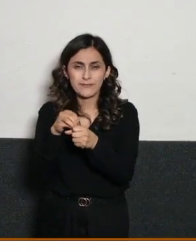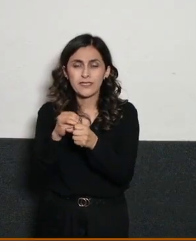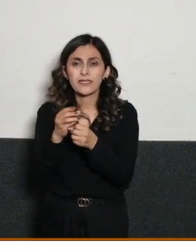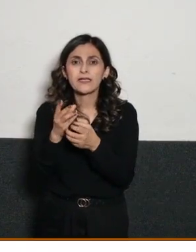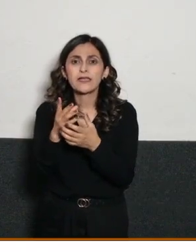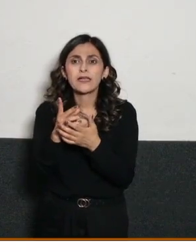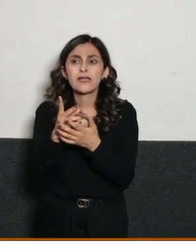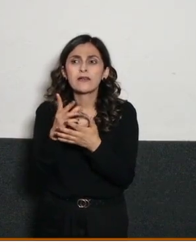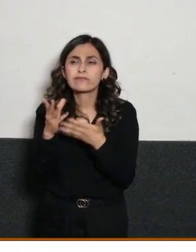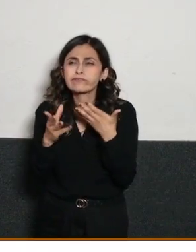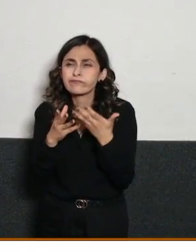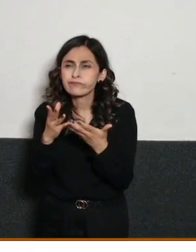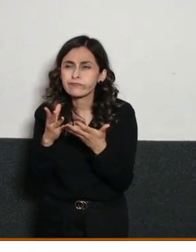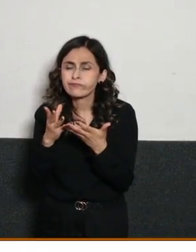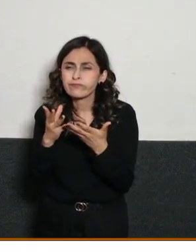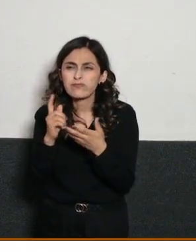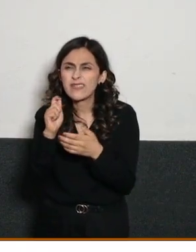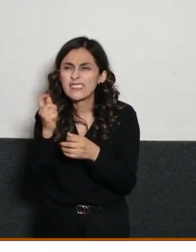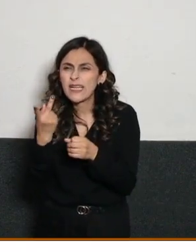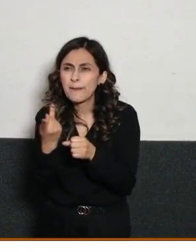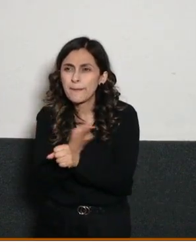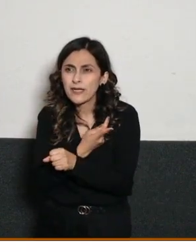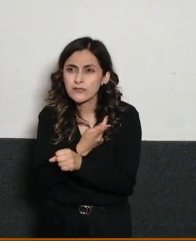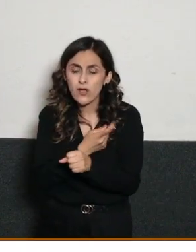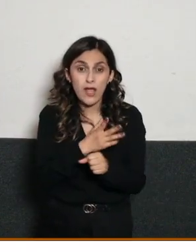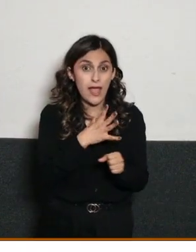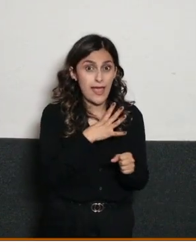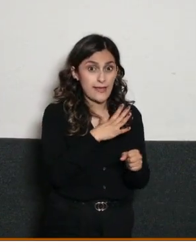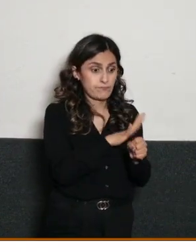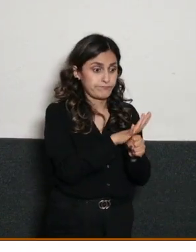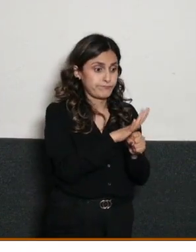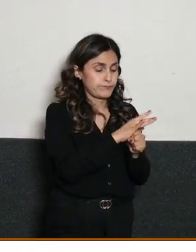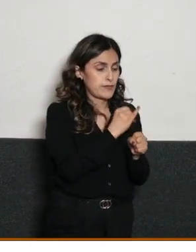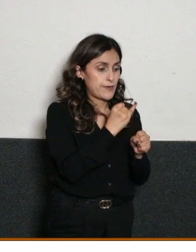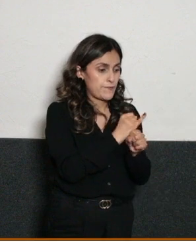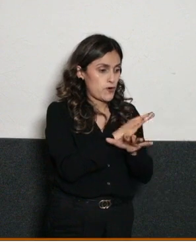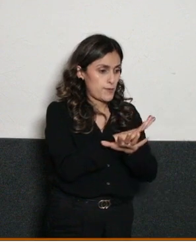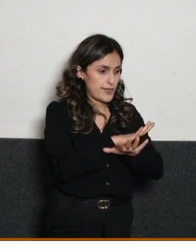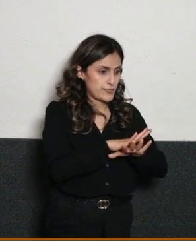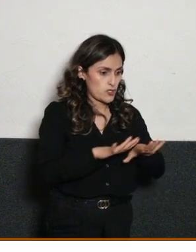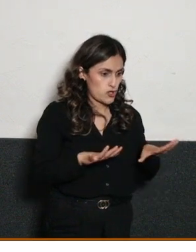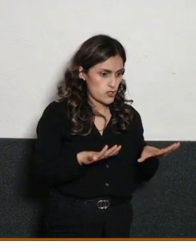Pero después, con esa información, podemos analizar por qué pasó.